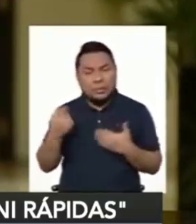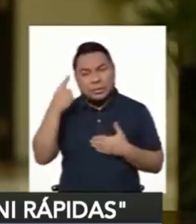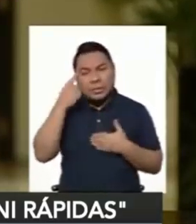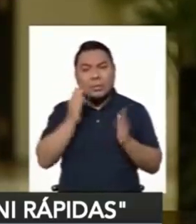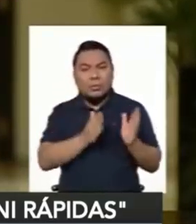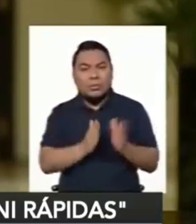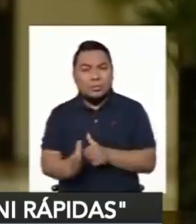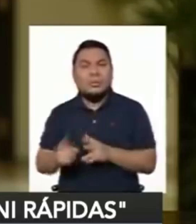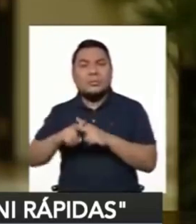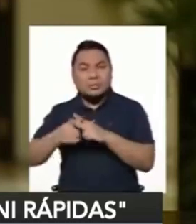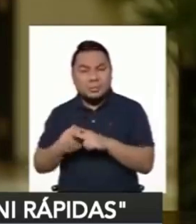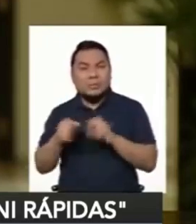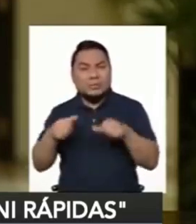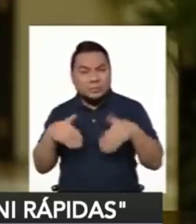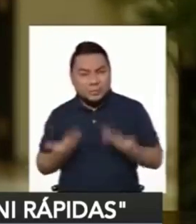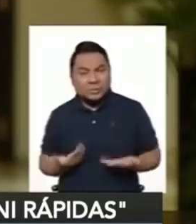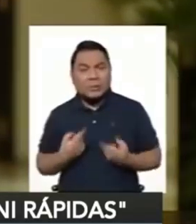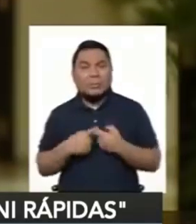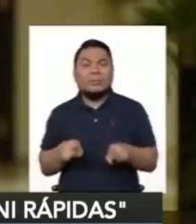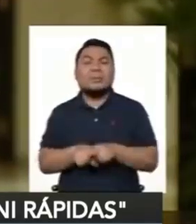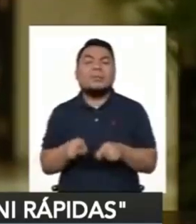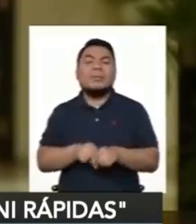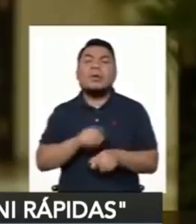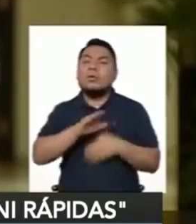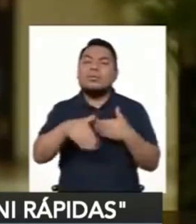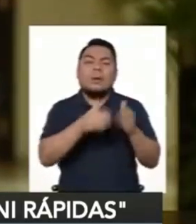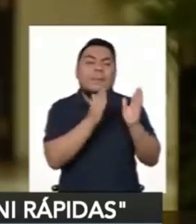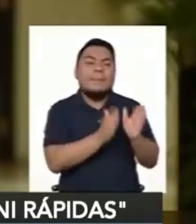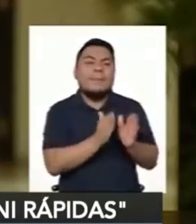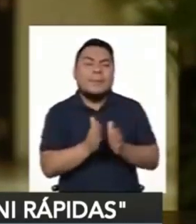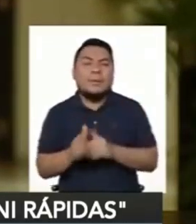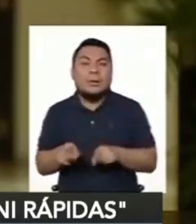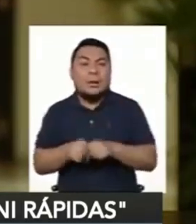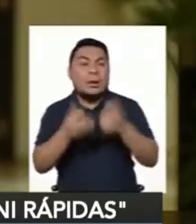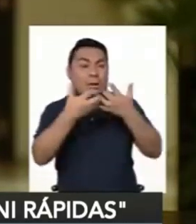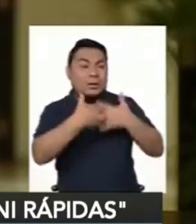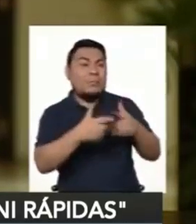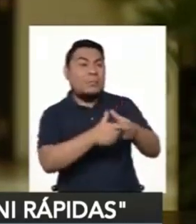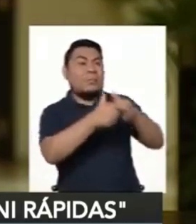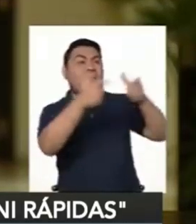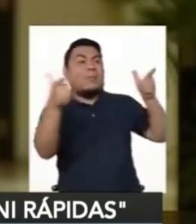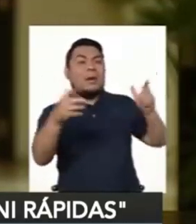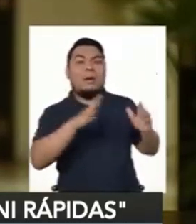sí podemos empezar actividades, pero hay que hacer también protocolos, como tenemos con la mediana, gran empresa, también hay que hacer